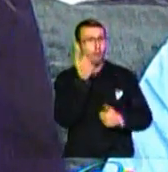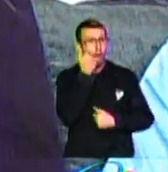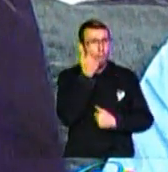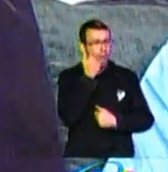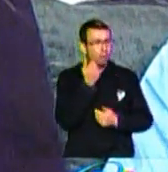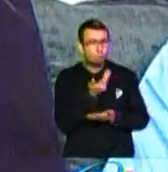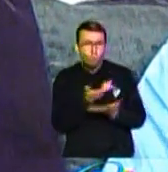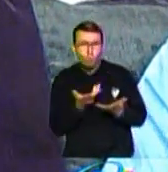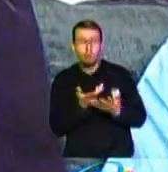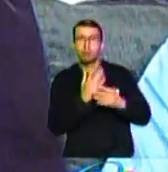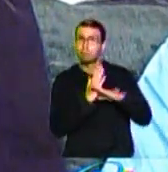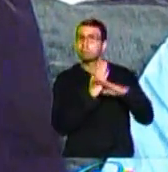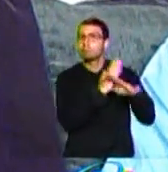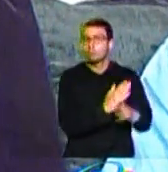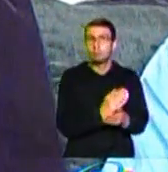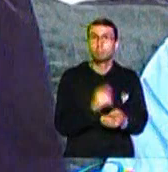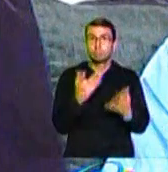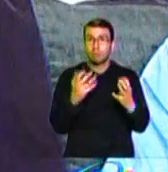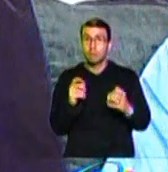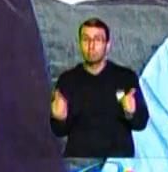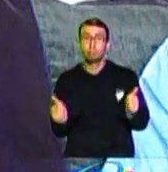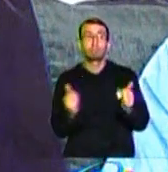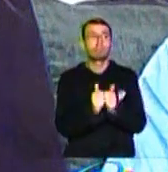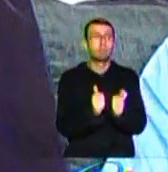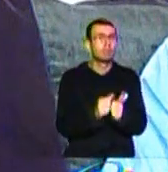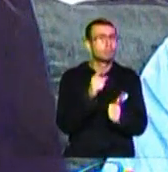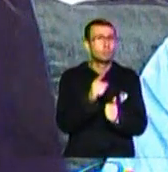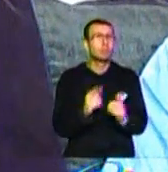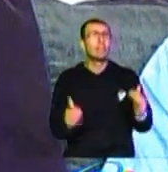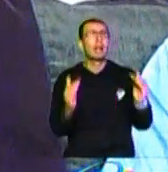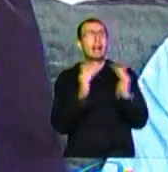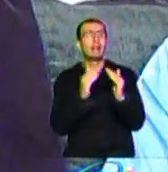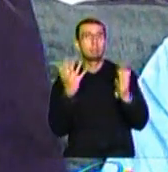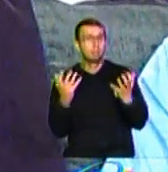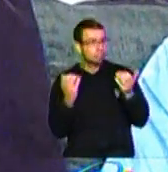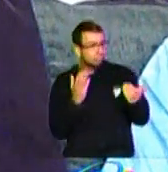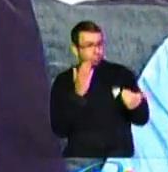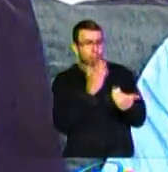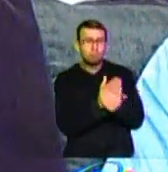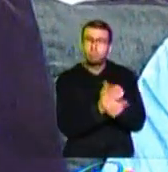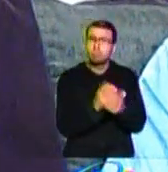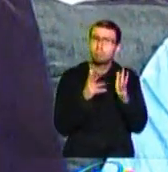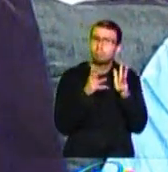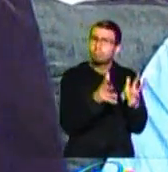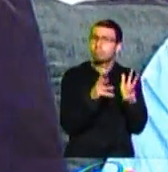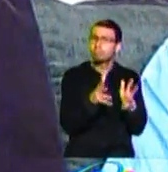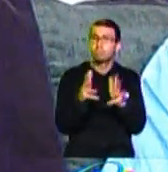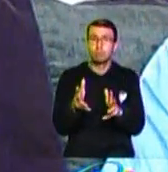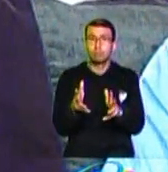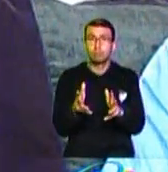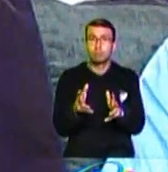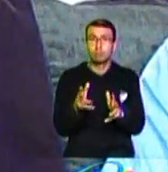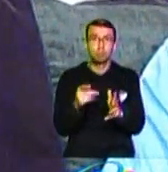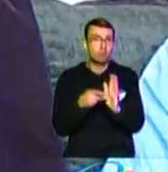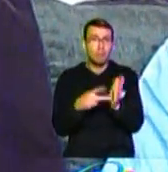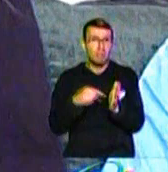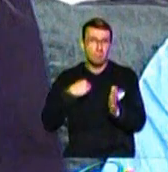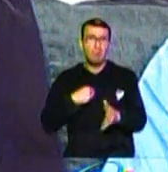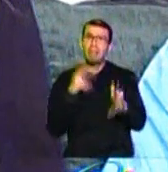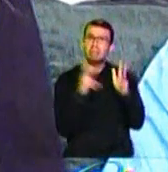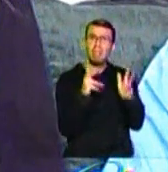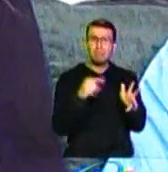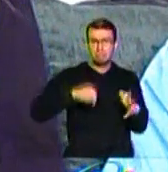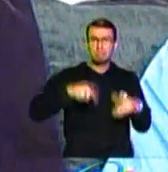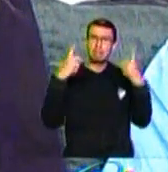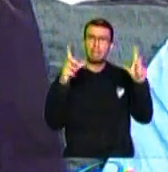sus hogares pensando en orientar. Este no es un programa que sustituya una consulta médica, este no es